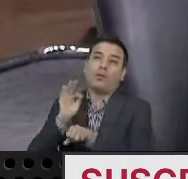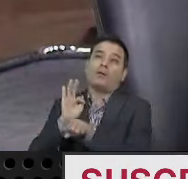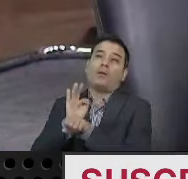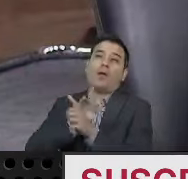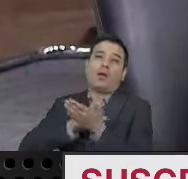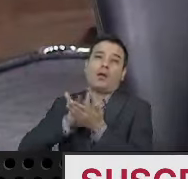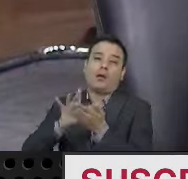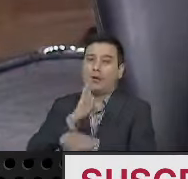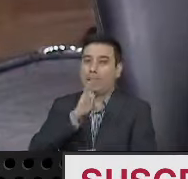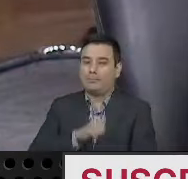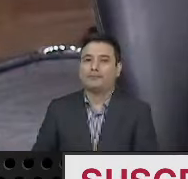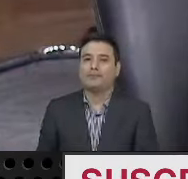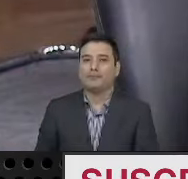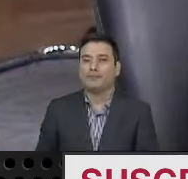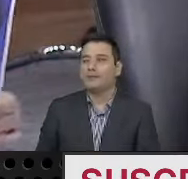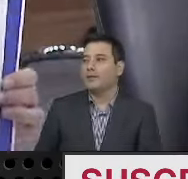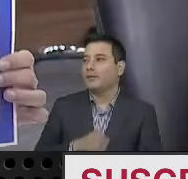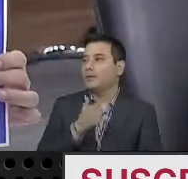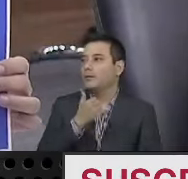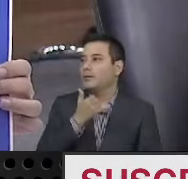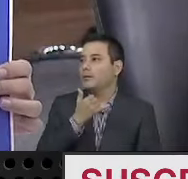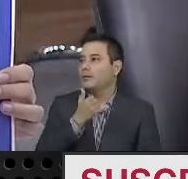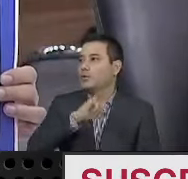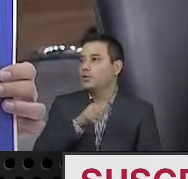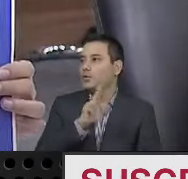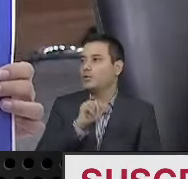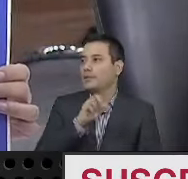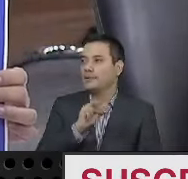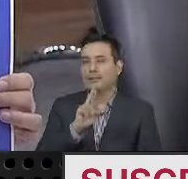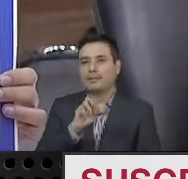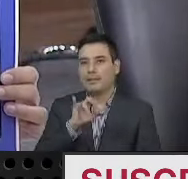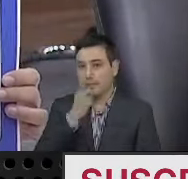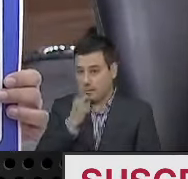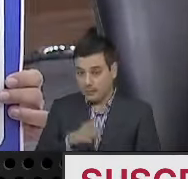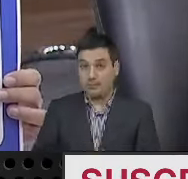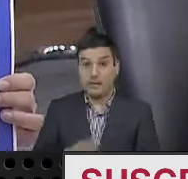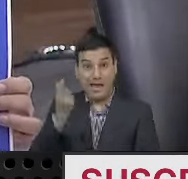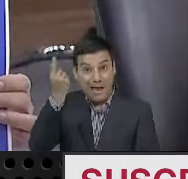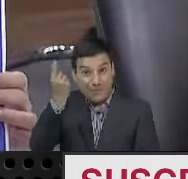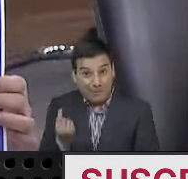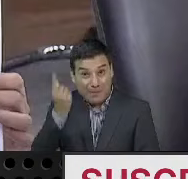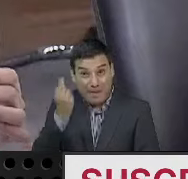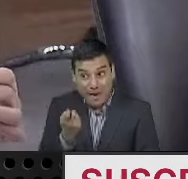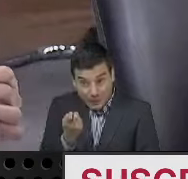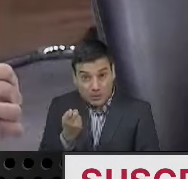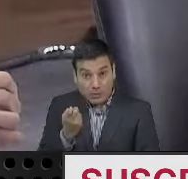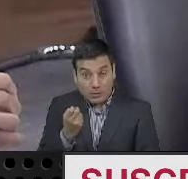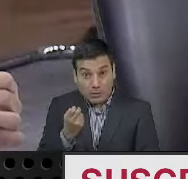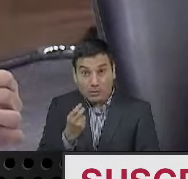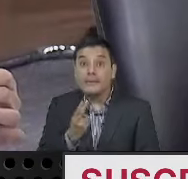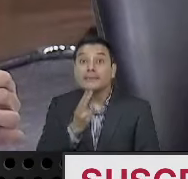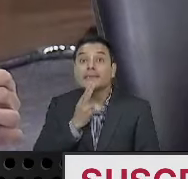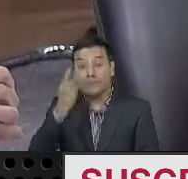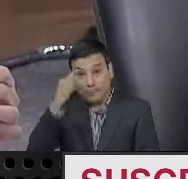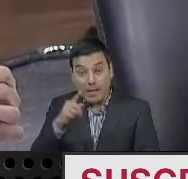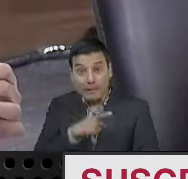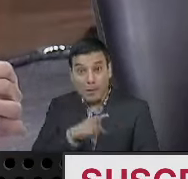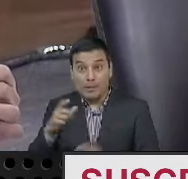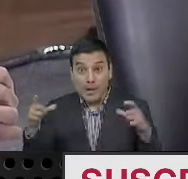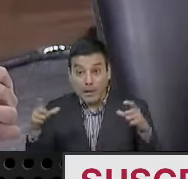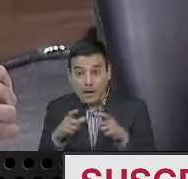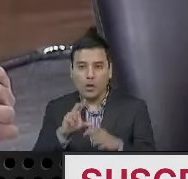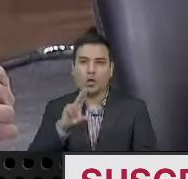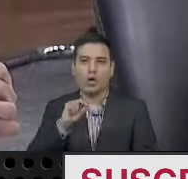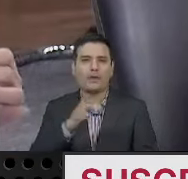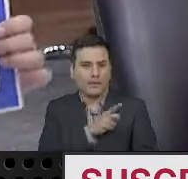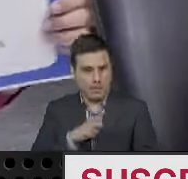clientelares julen rementería los programas sociales nunca han acabado la pobreza lo único que acaba con la pobreza